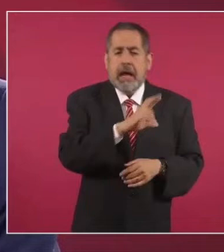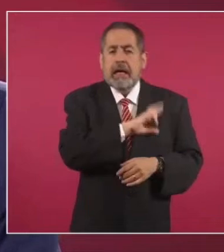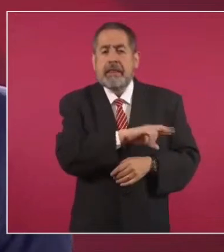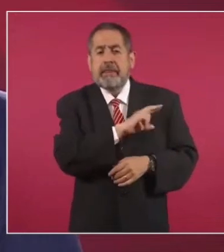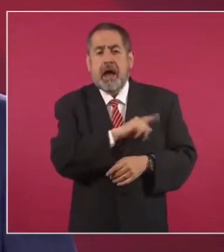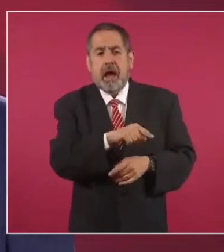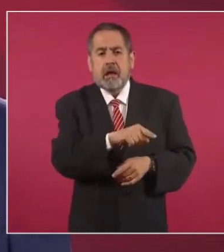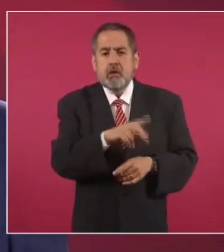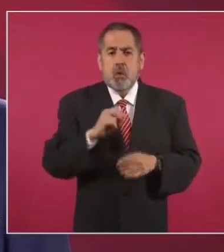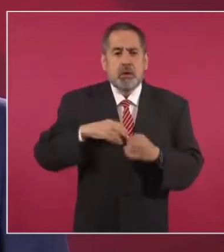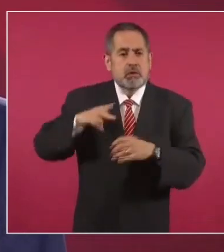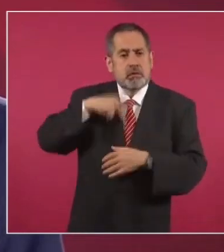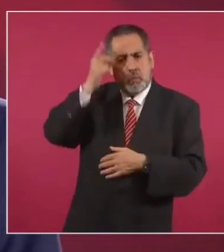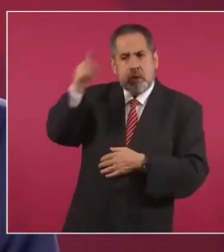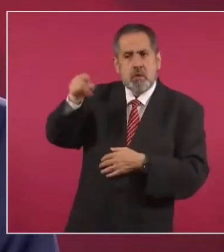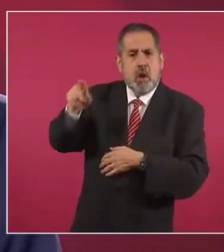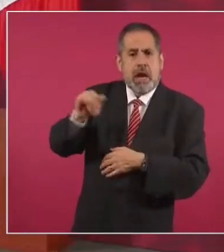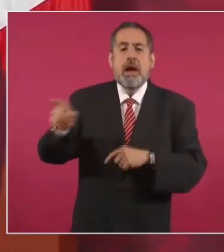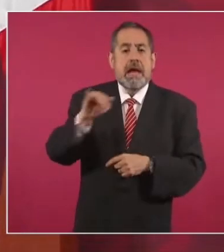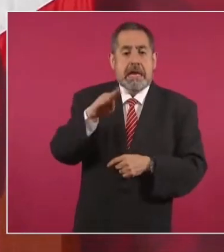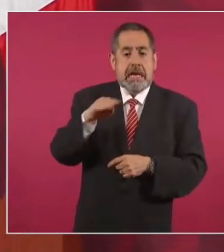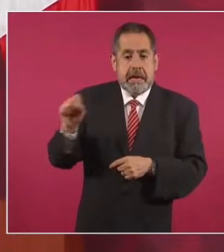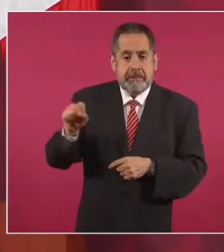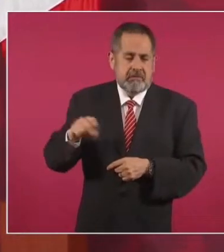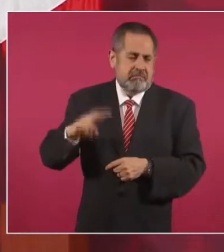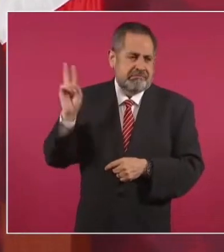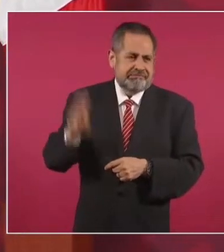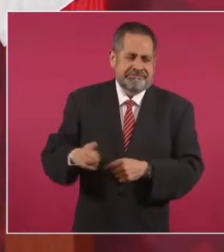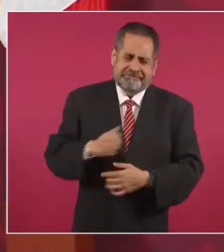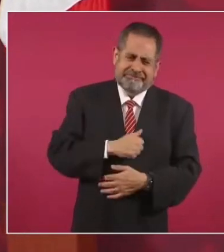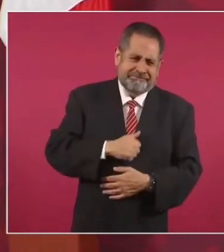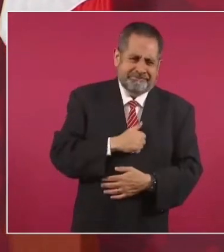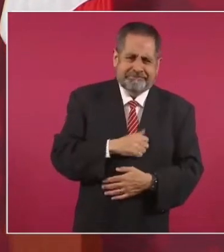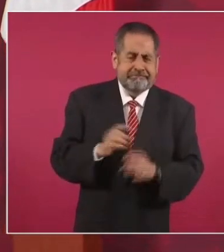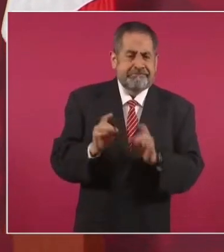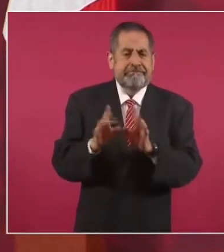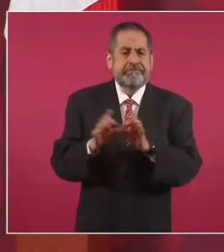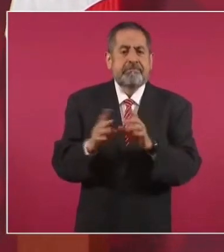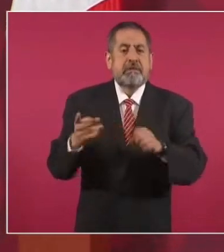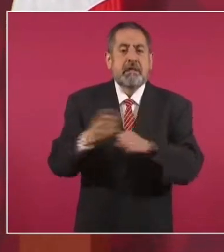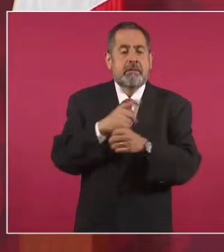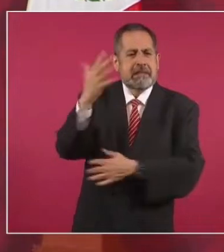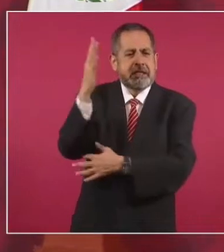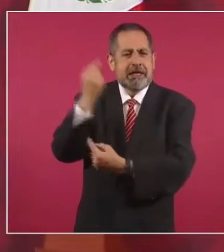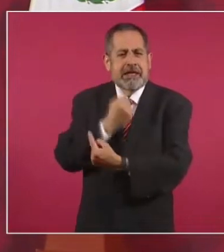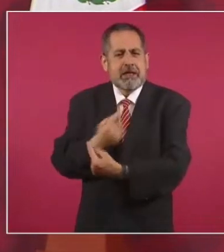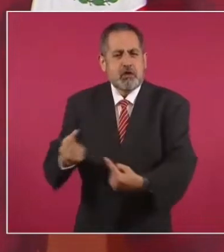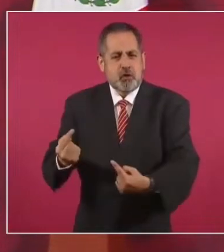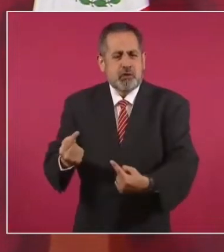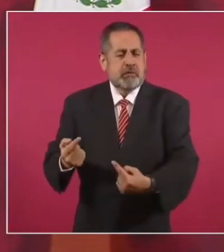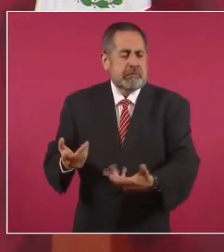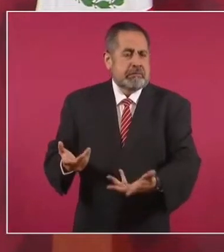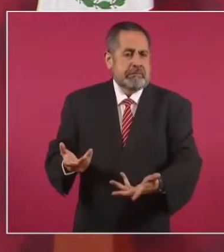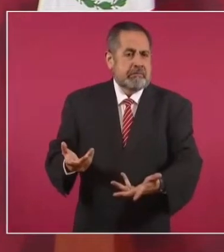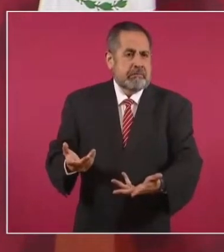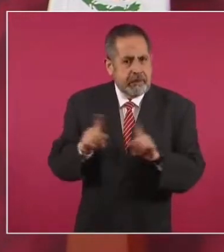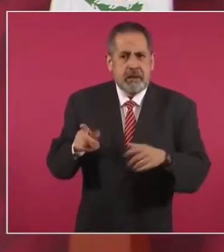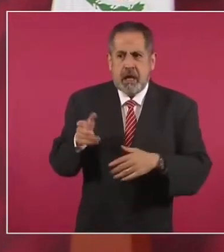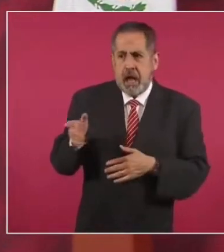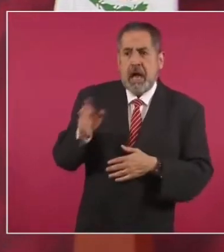seguro, pues es lamentable lo que pasó con la guardería ABC. En vez de que el